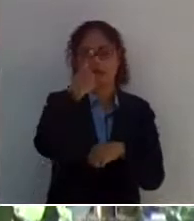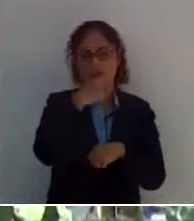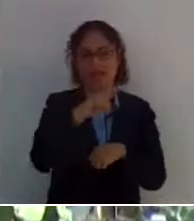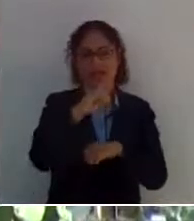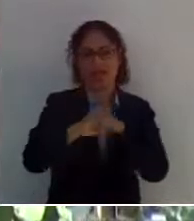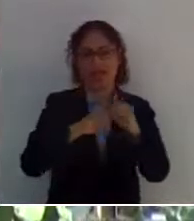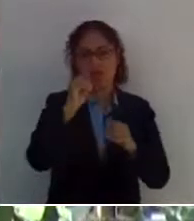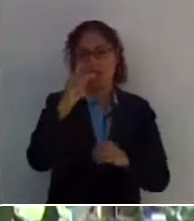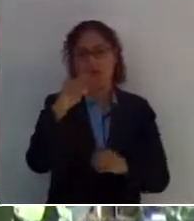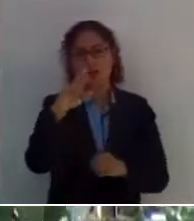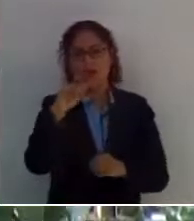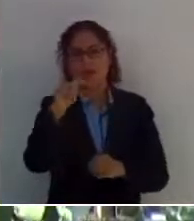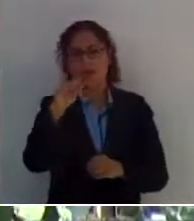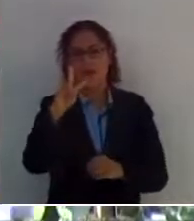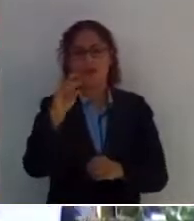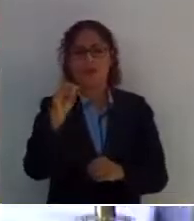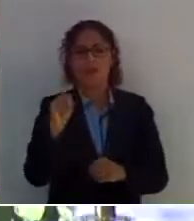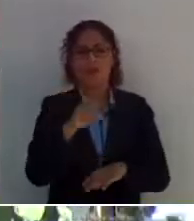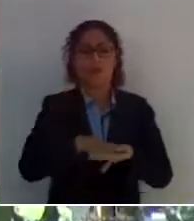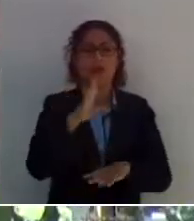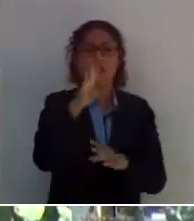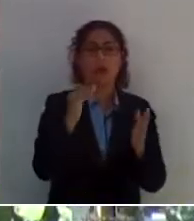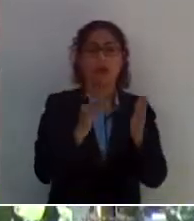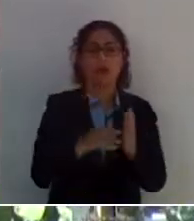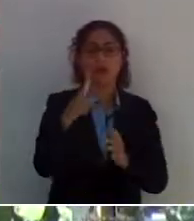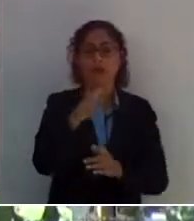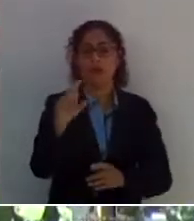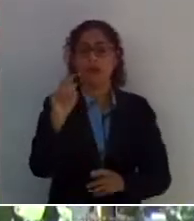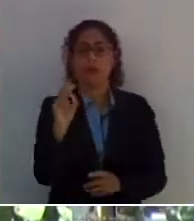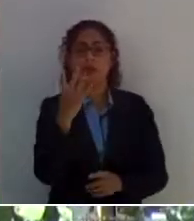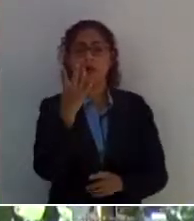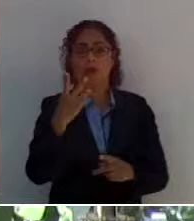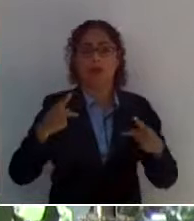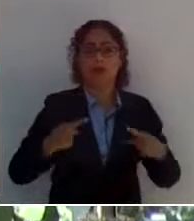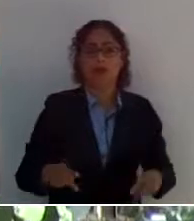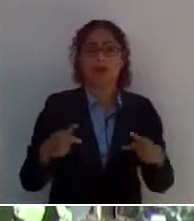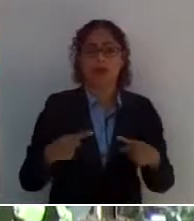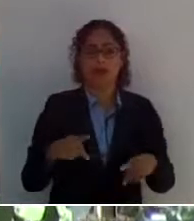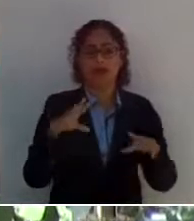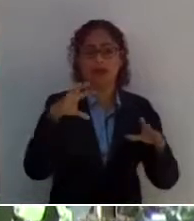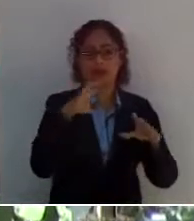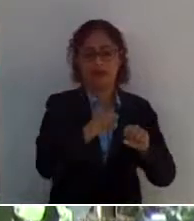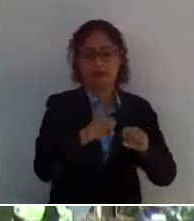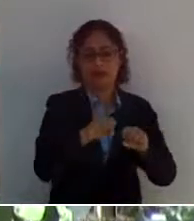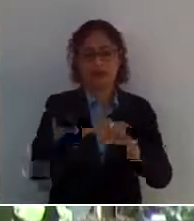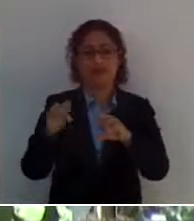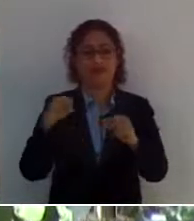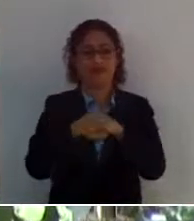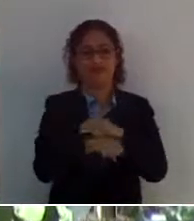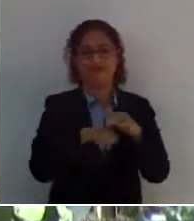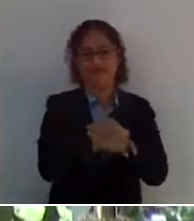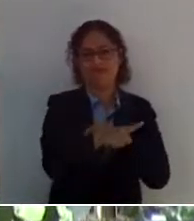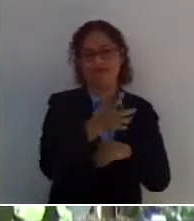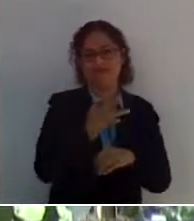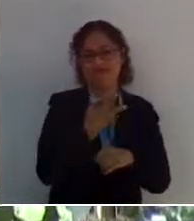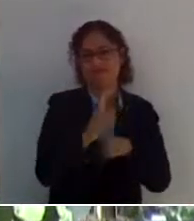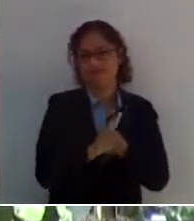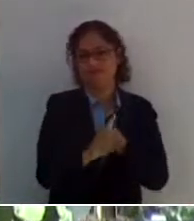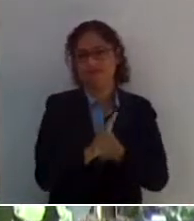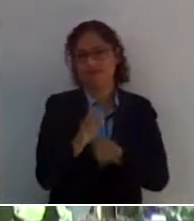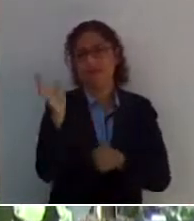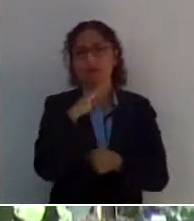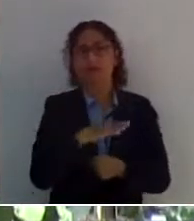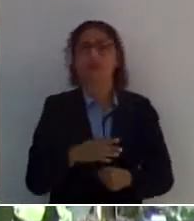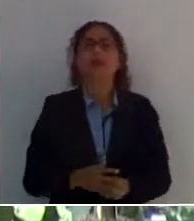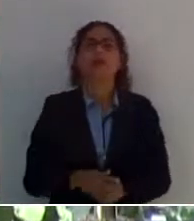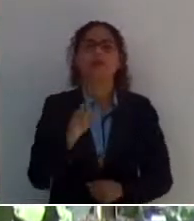operativos, hemos detenido a 4.174 personas relacionadas con alguna conducta de tipo delictiva.